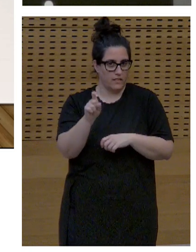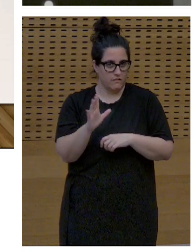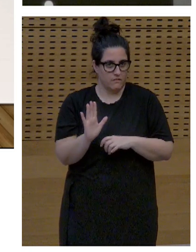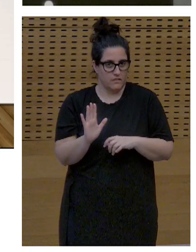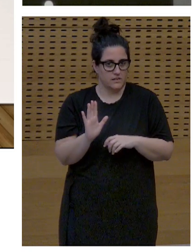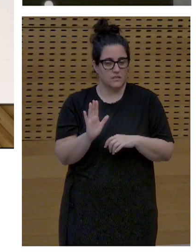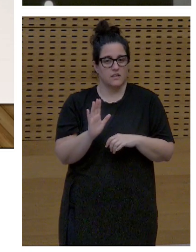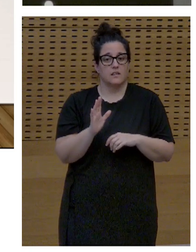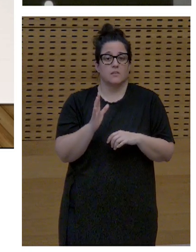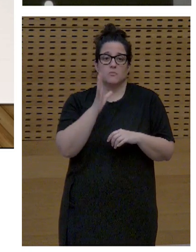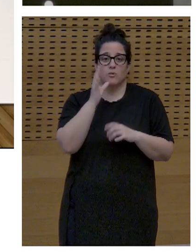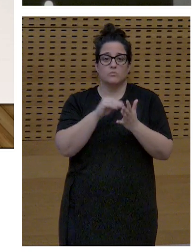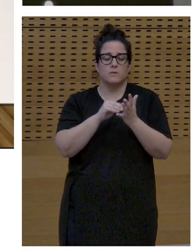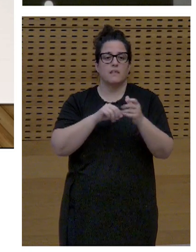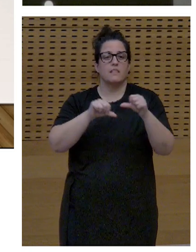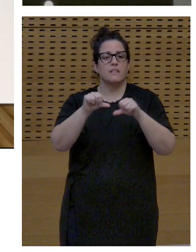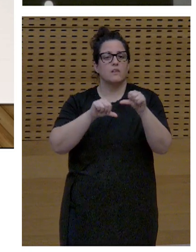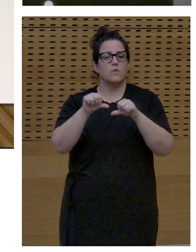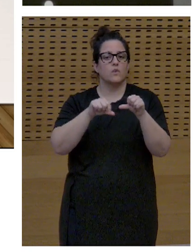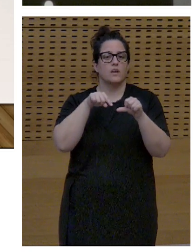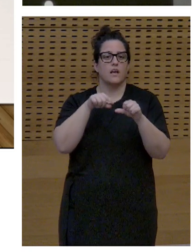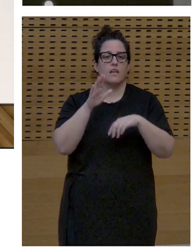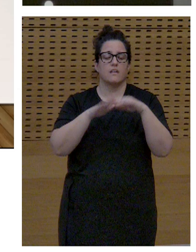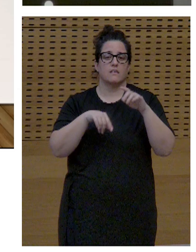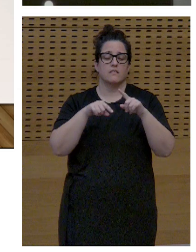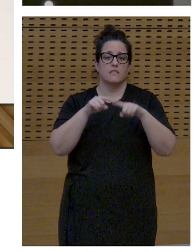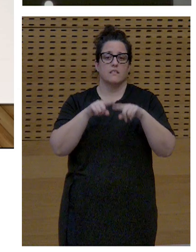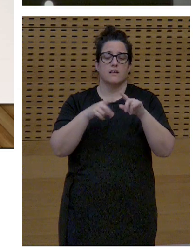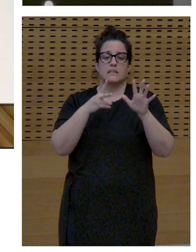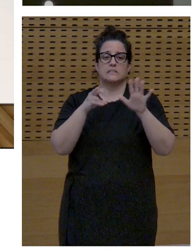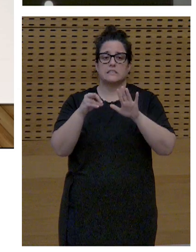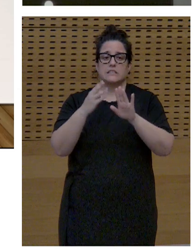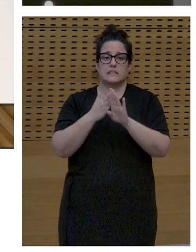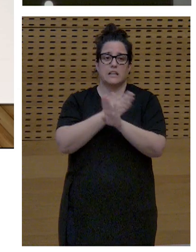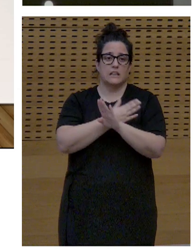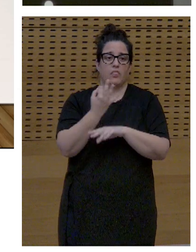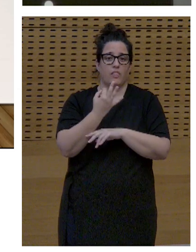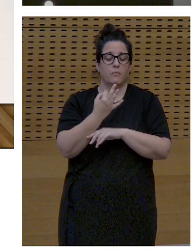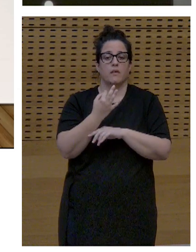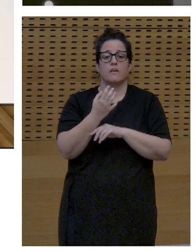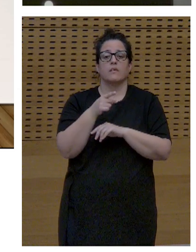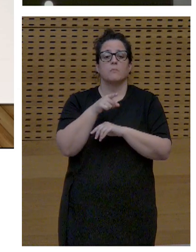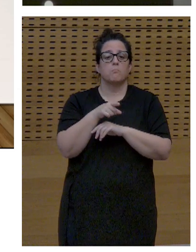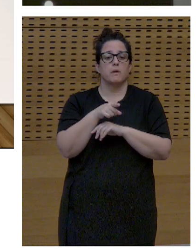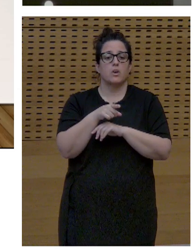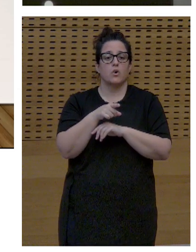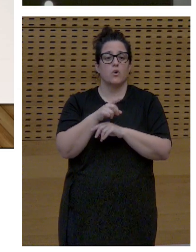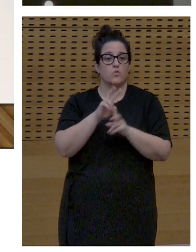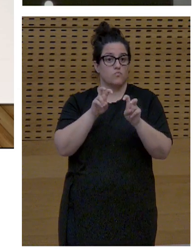un límite teórico de edad, más o menos de 70 años, y en el IFU no hay ese límite